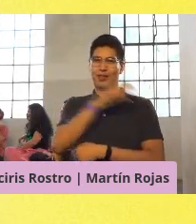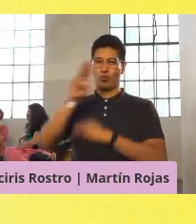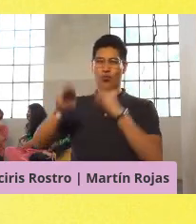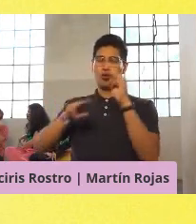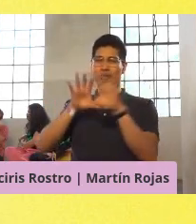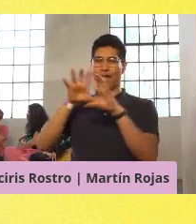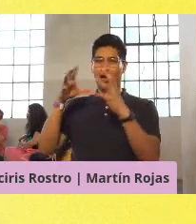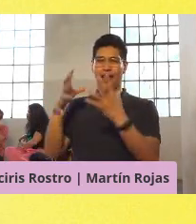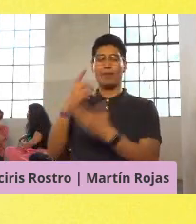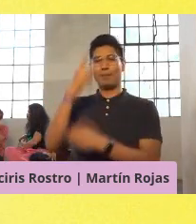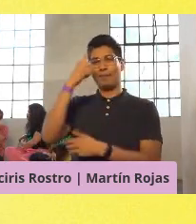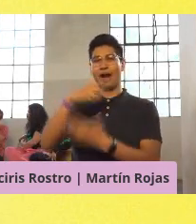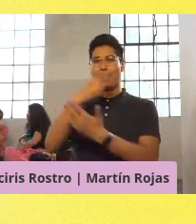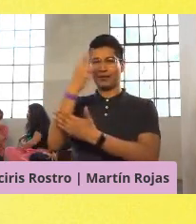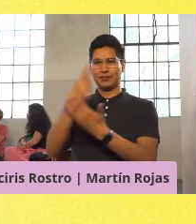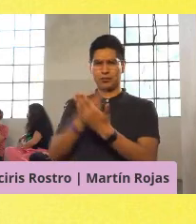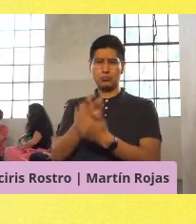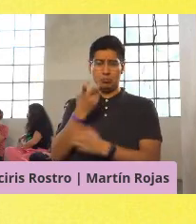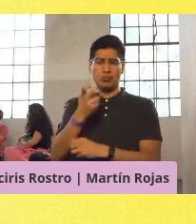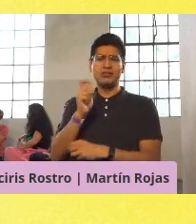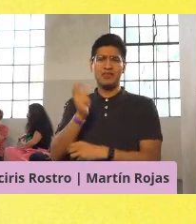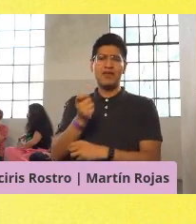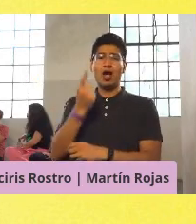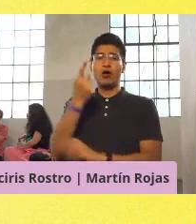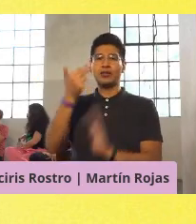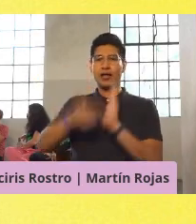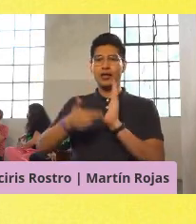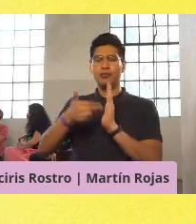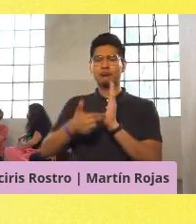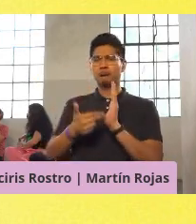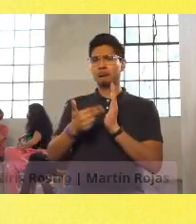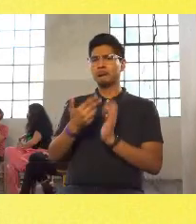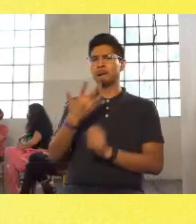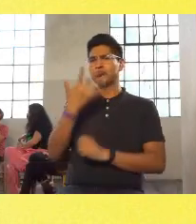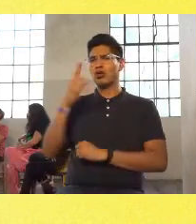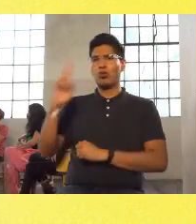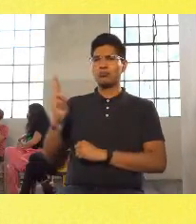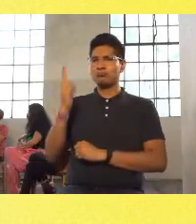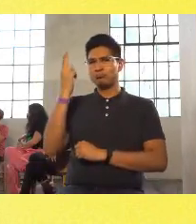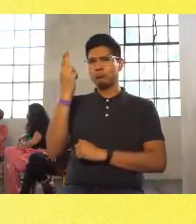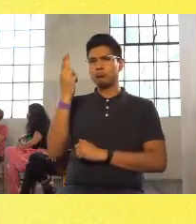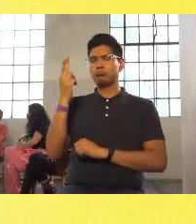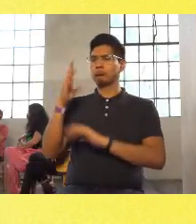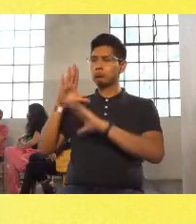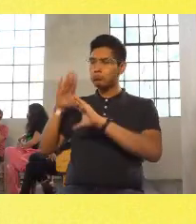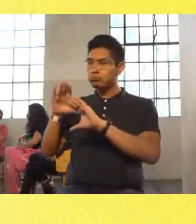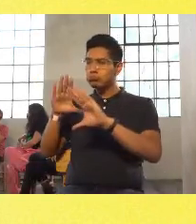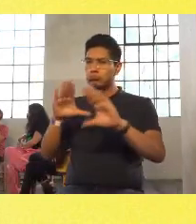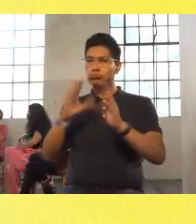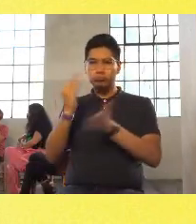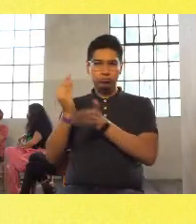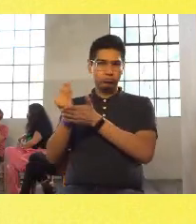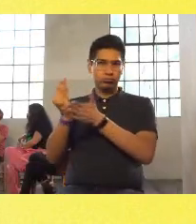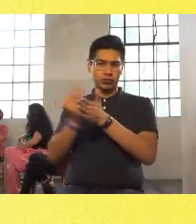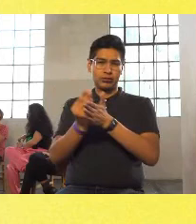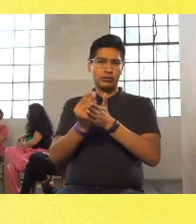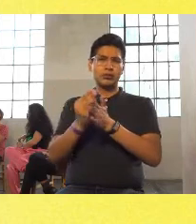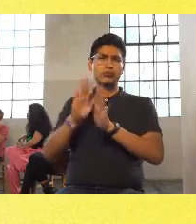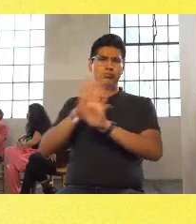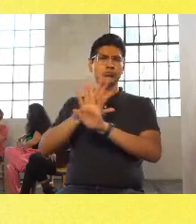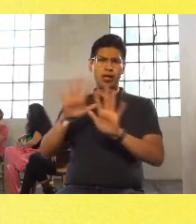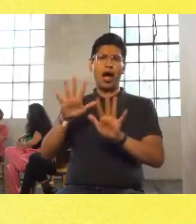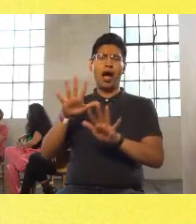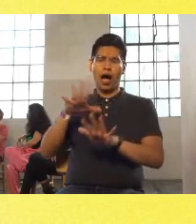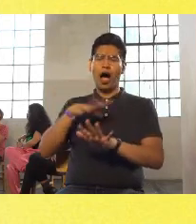es un taller que damos con estudiantes de 5 universidades distintas, y que ya está una red bastante bien constituida,